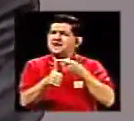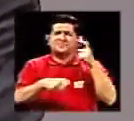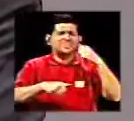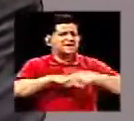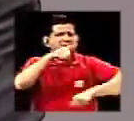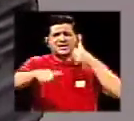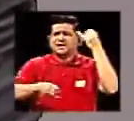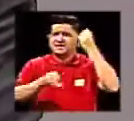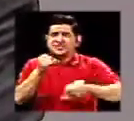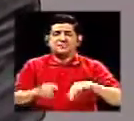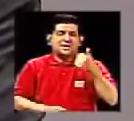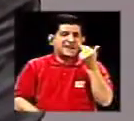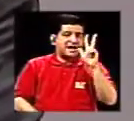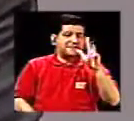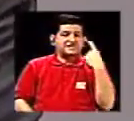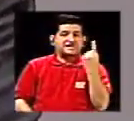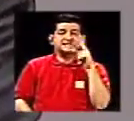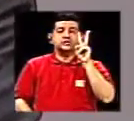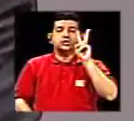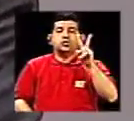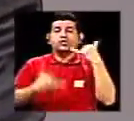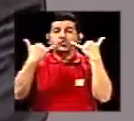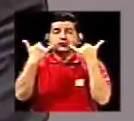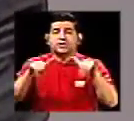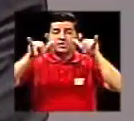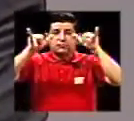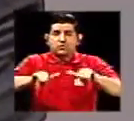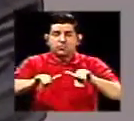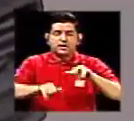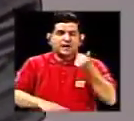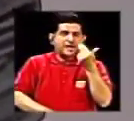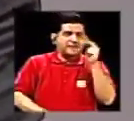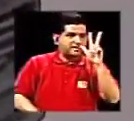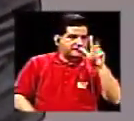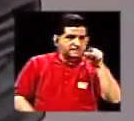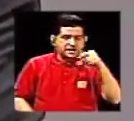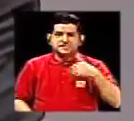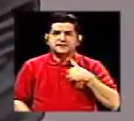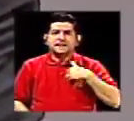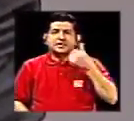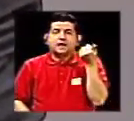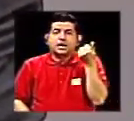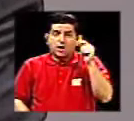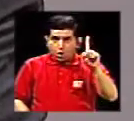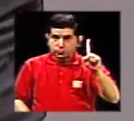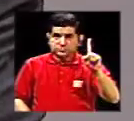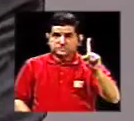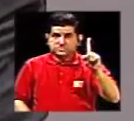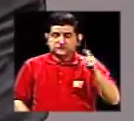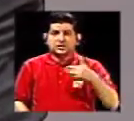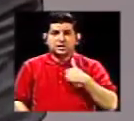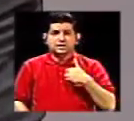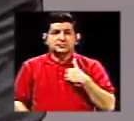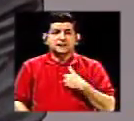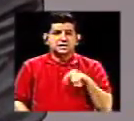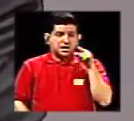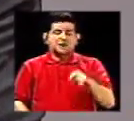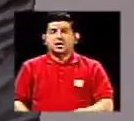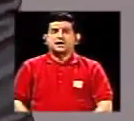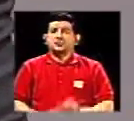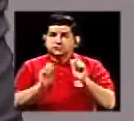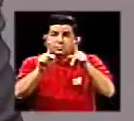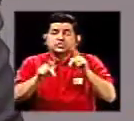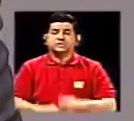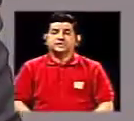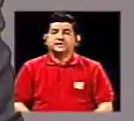contienda, de los 13 solo quedan dos, y esos 13 habían 11 que tenían matrícula. Y